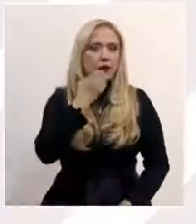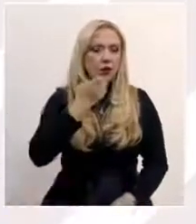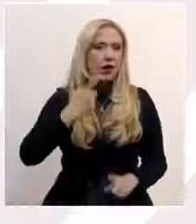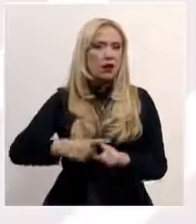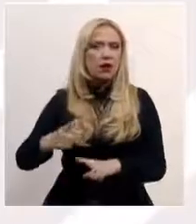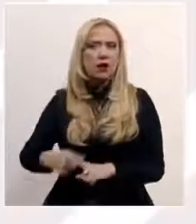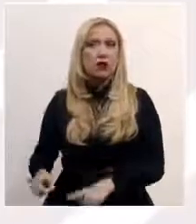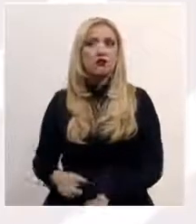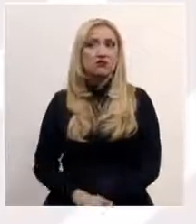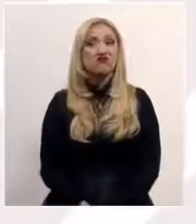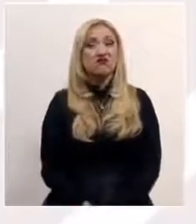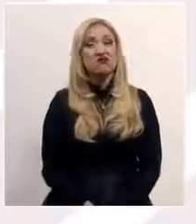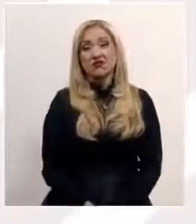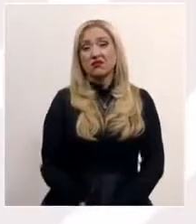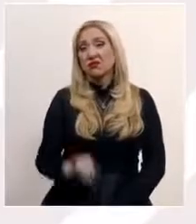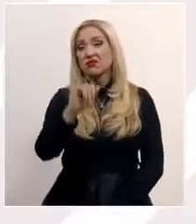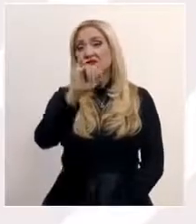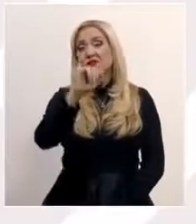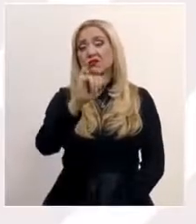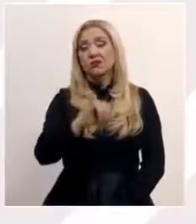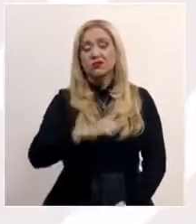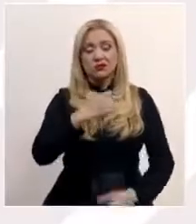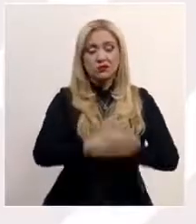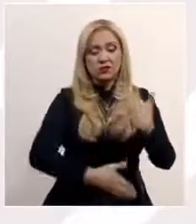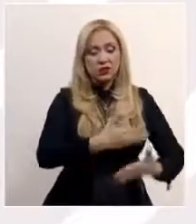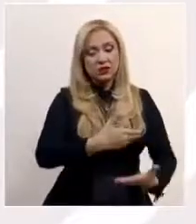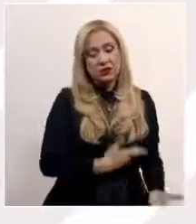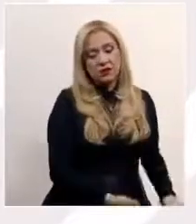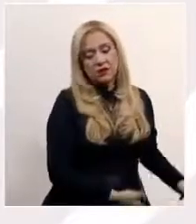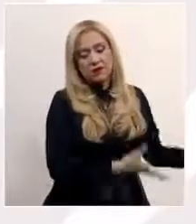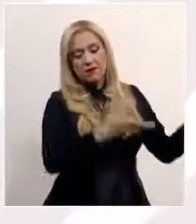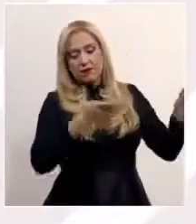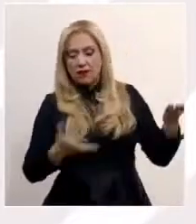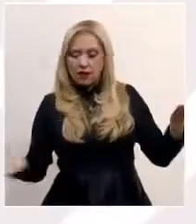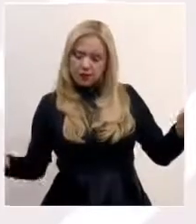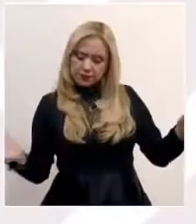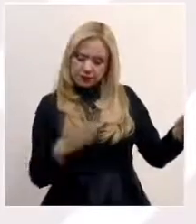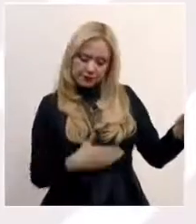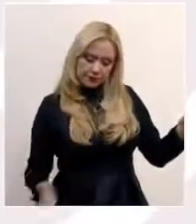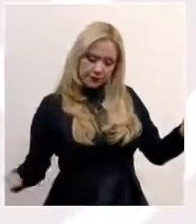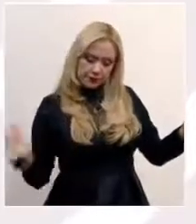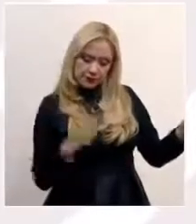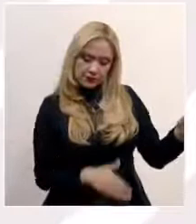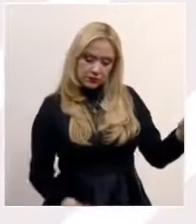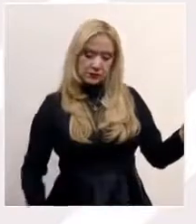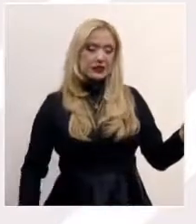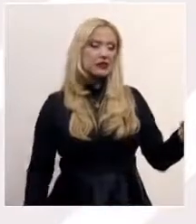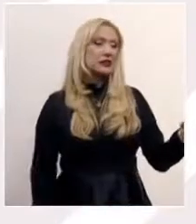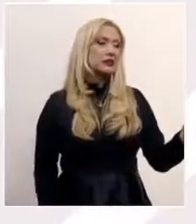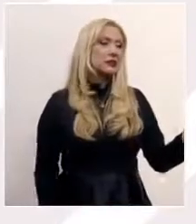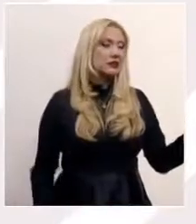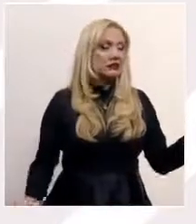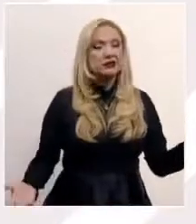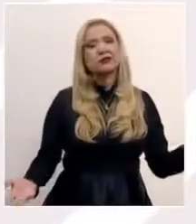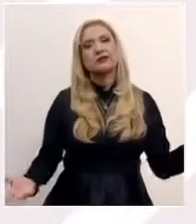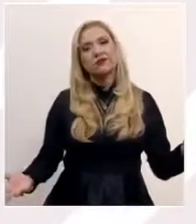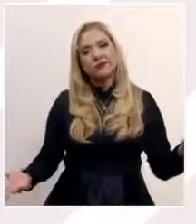Sí, ahí parte de los expedientes que nosotros pudimos leer justo están relacionados con